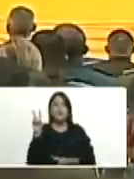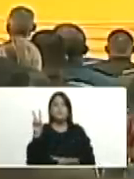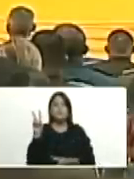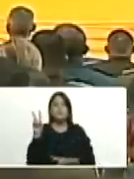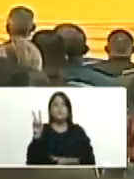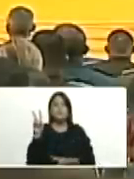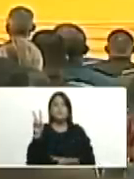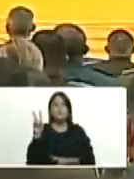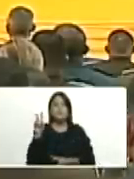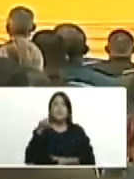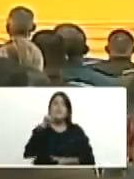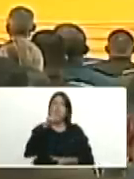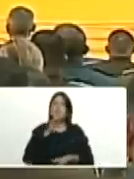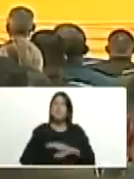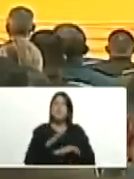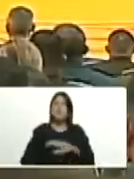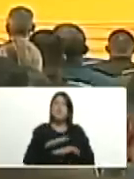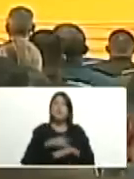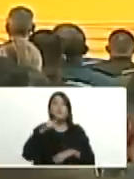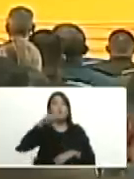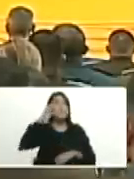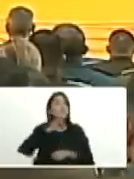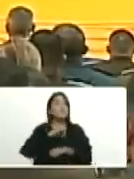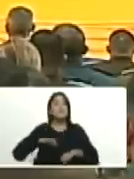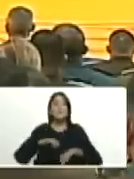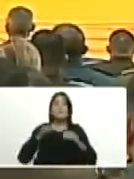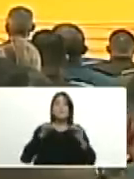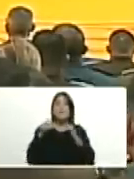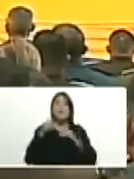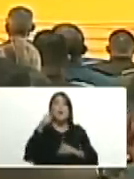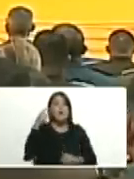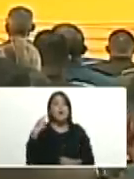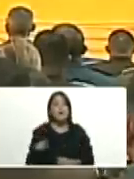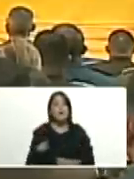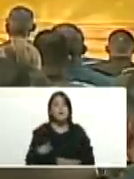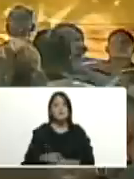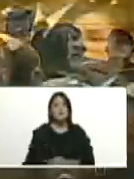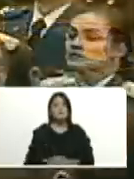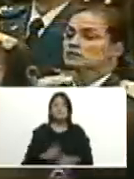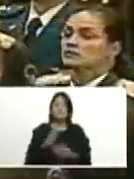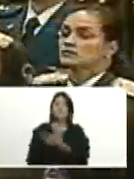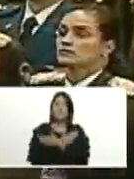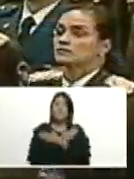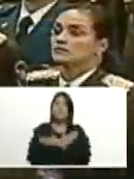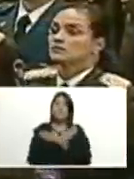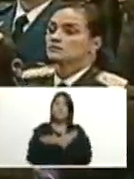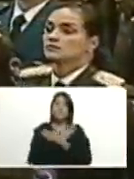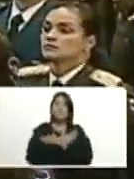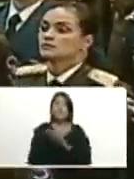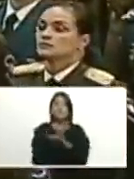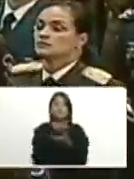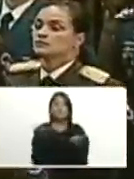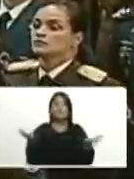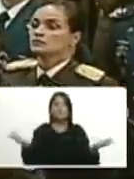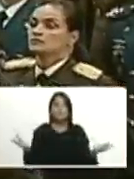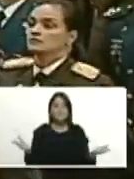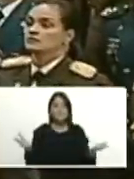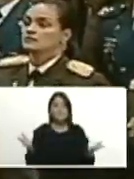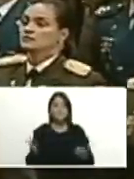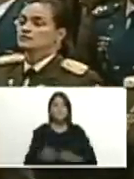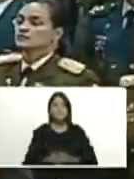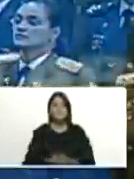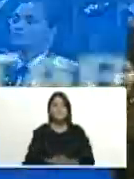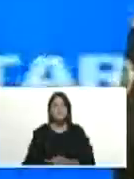es obra de esta moral, de esta fuerza espiritual. Así que los felicito a la gran familia militar